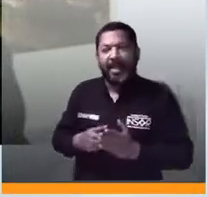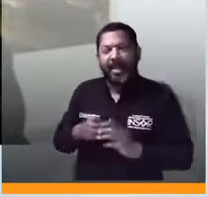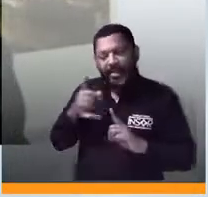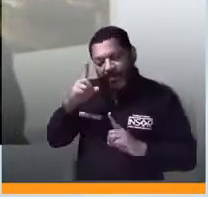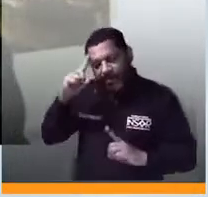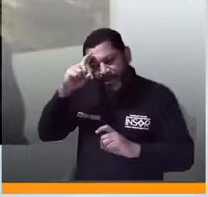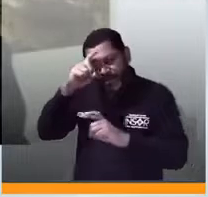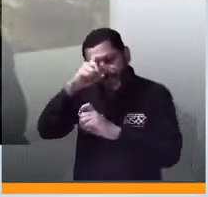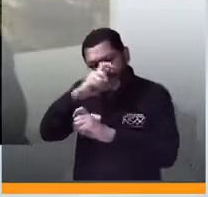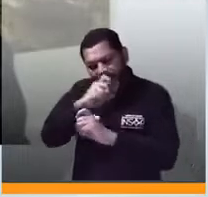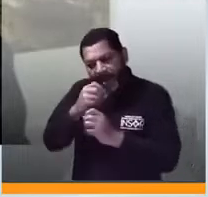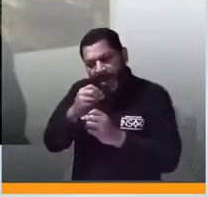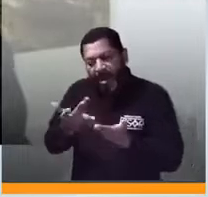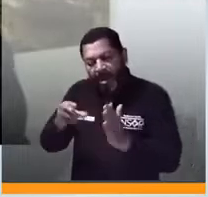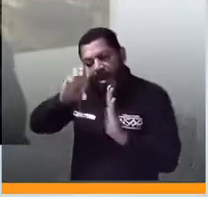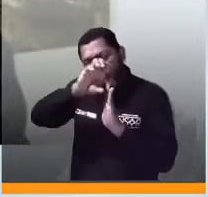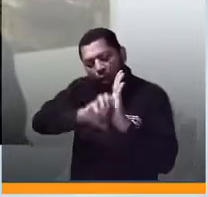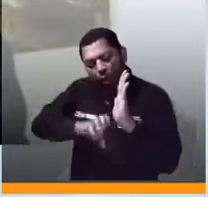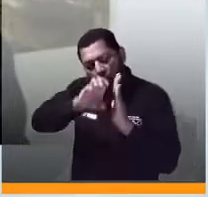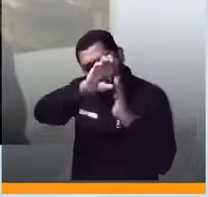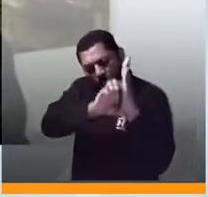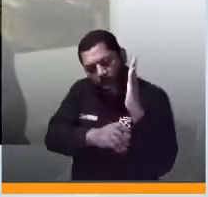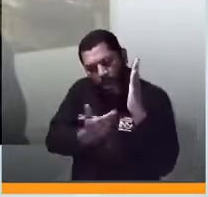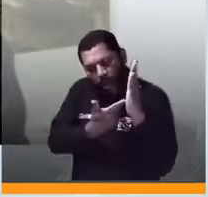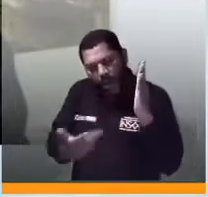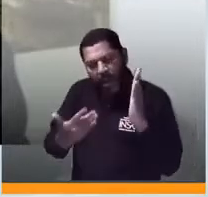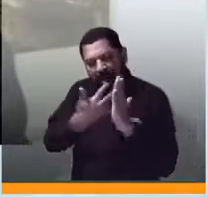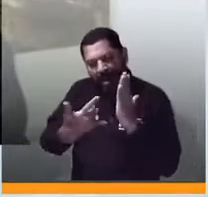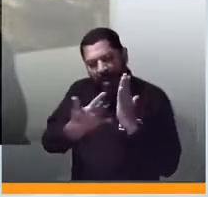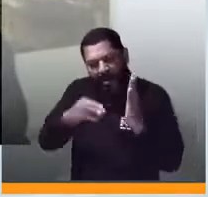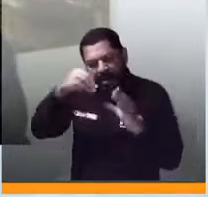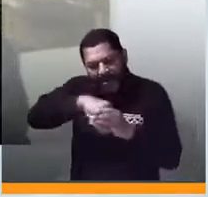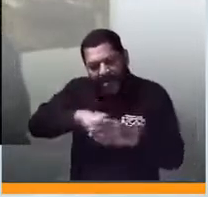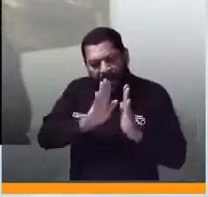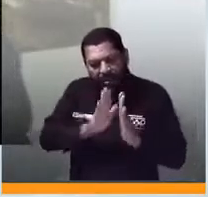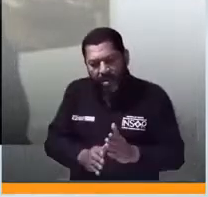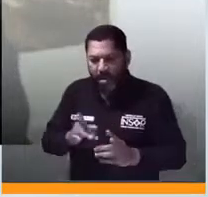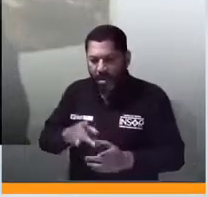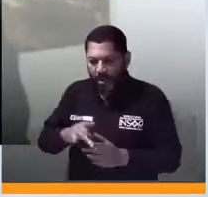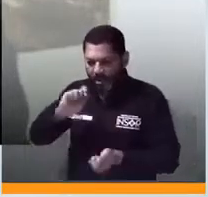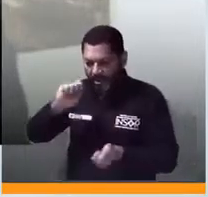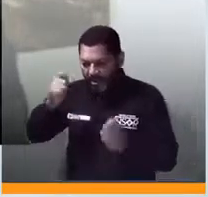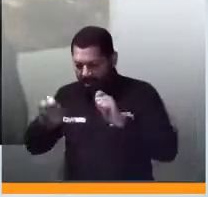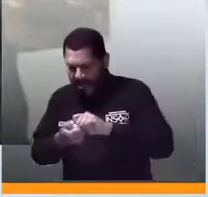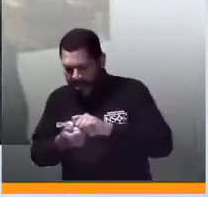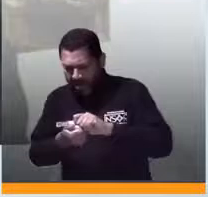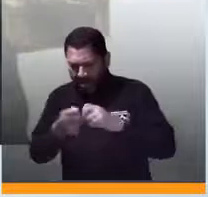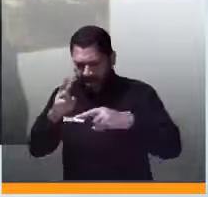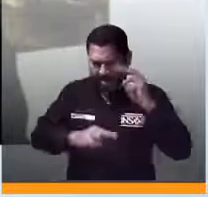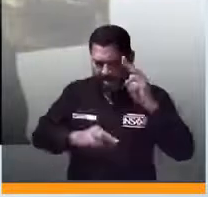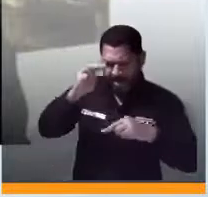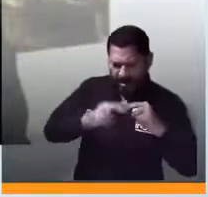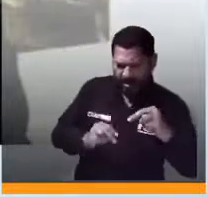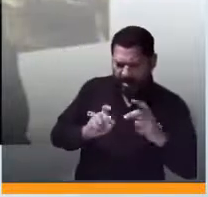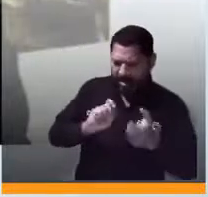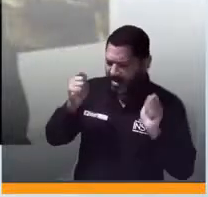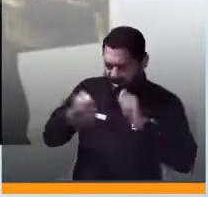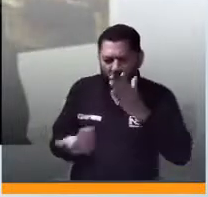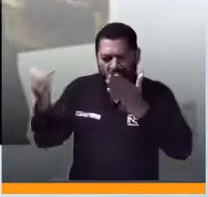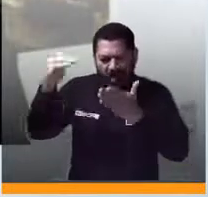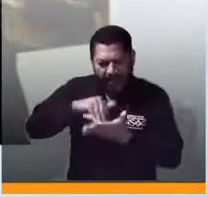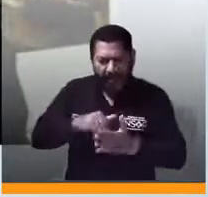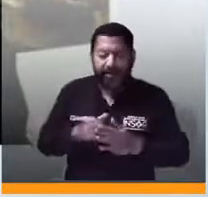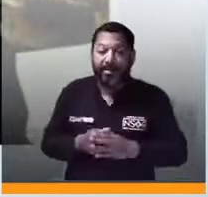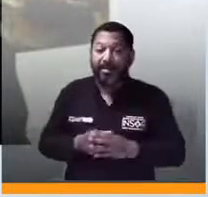de nuestro currículo, hacer un nuevo diseño y rediseño, construir, que son palabras que en este momento se han puesto de moda, no